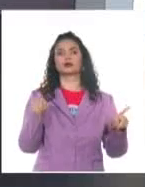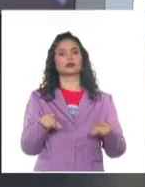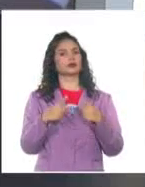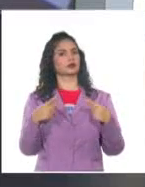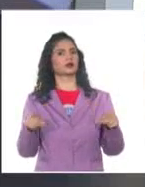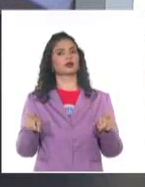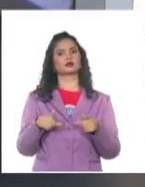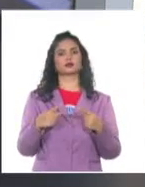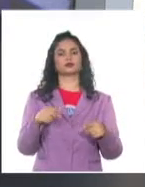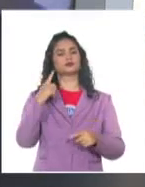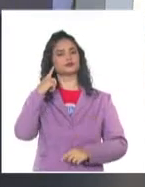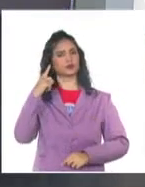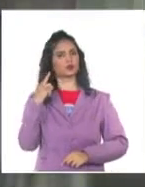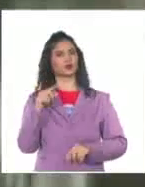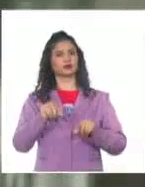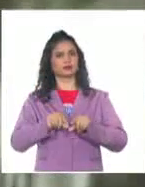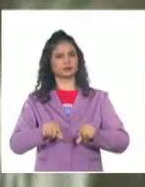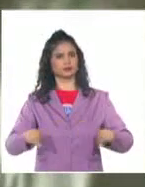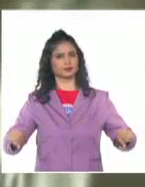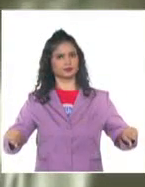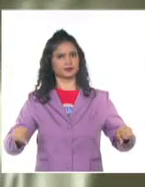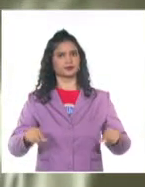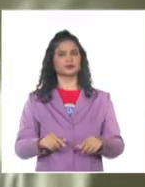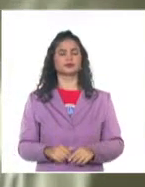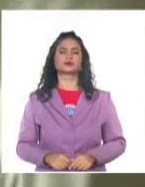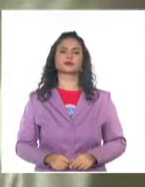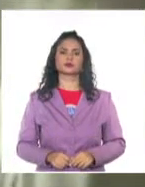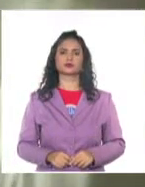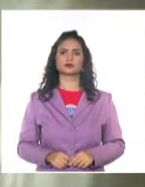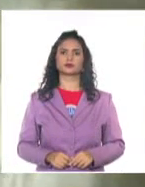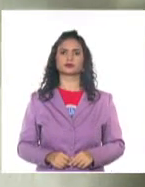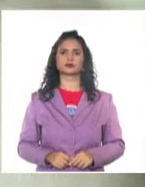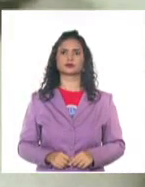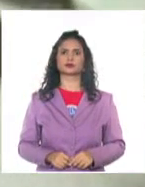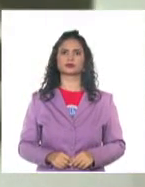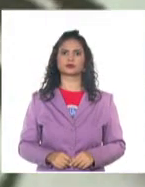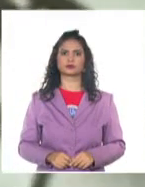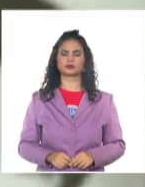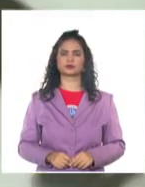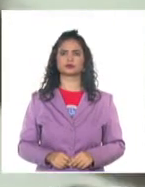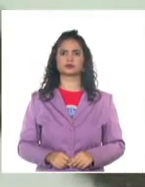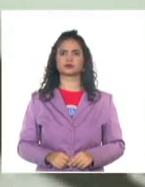inolvidables. Escuchemos un fragmento. Yo no canto por